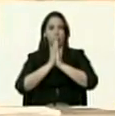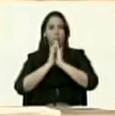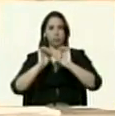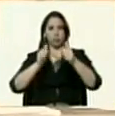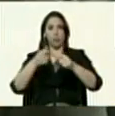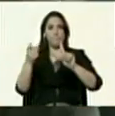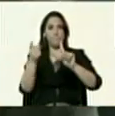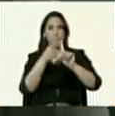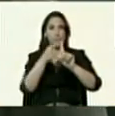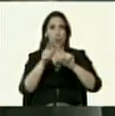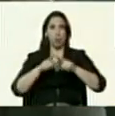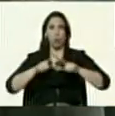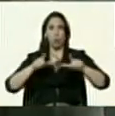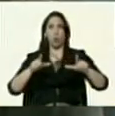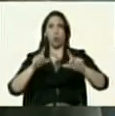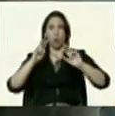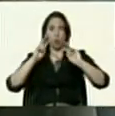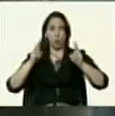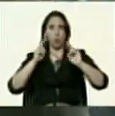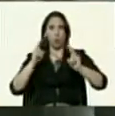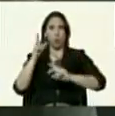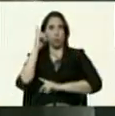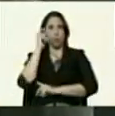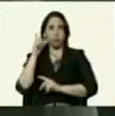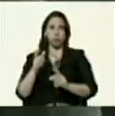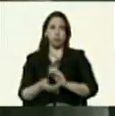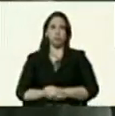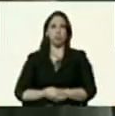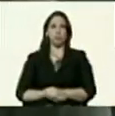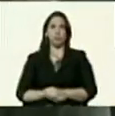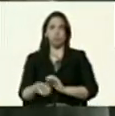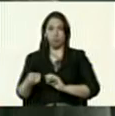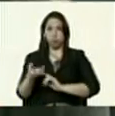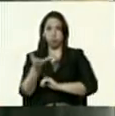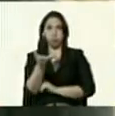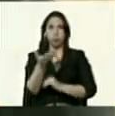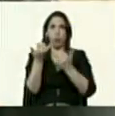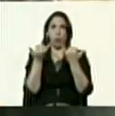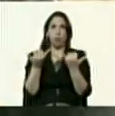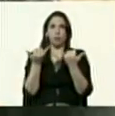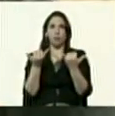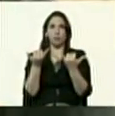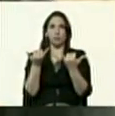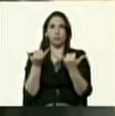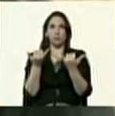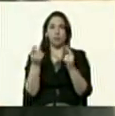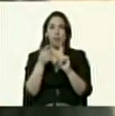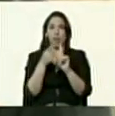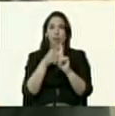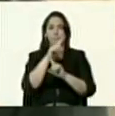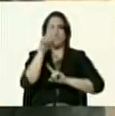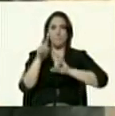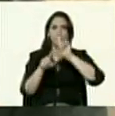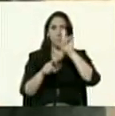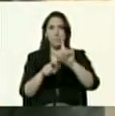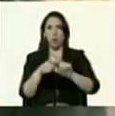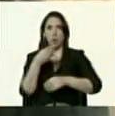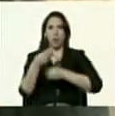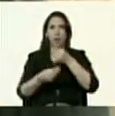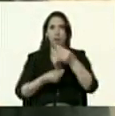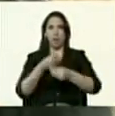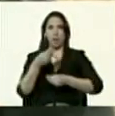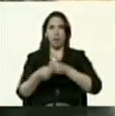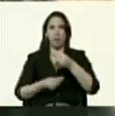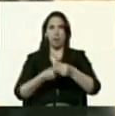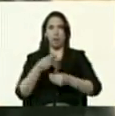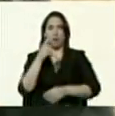primer lugar, a través de un material audiovisual que se va a proyectar a continuación, la primera pregunta la formula desde sus estudios